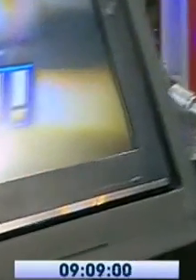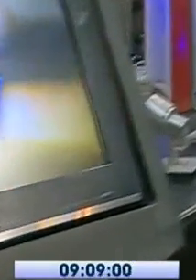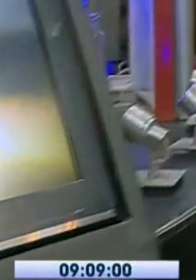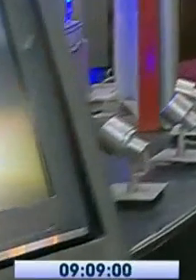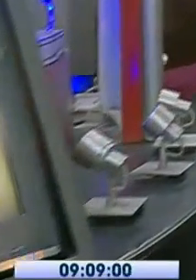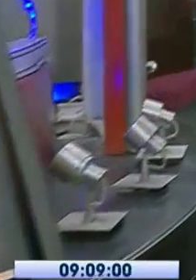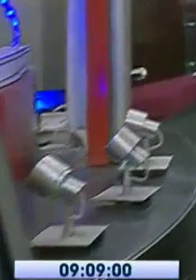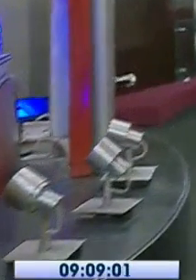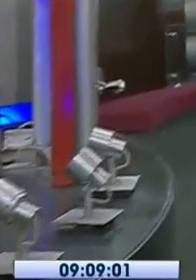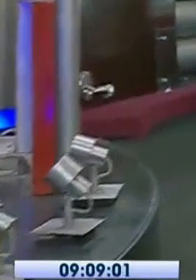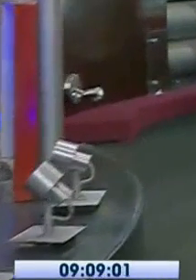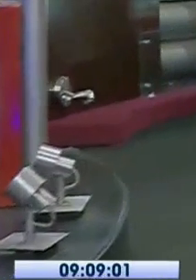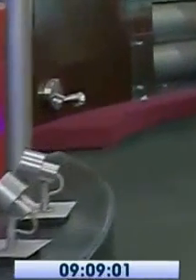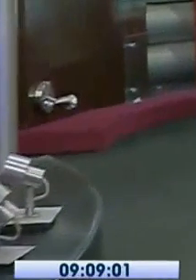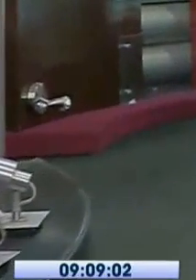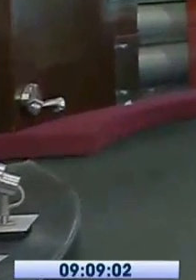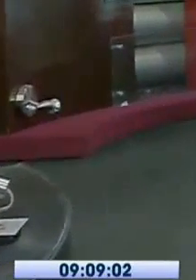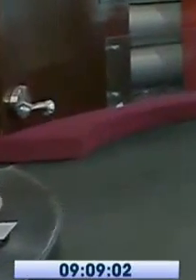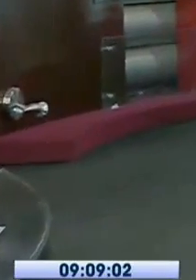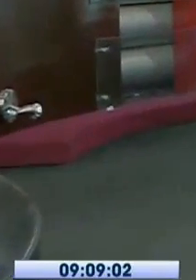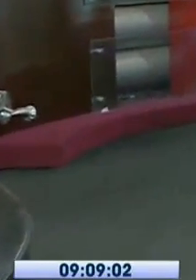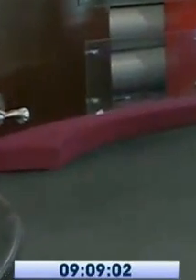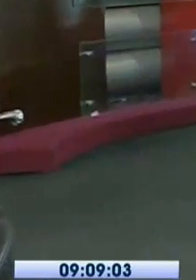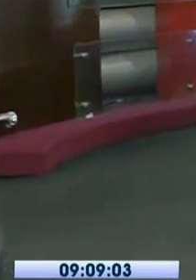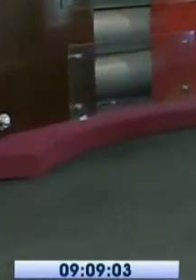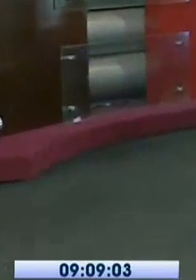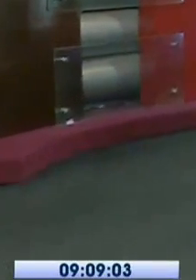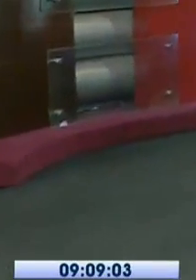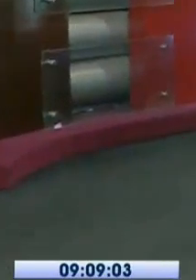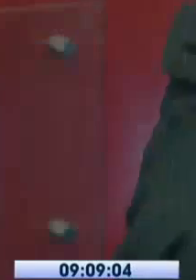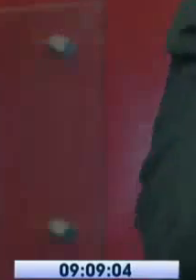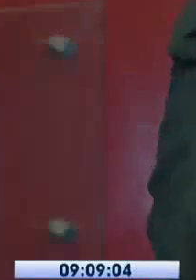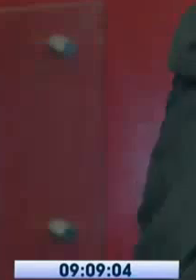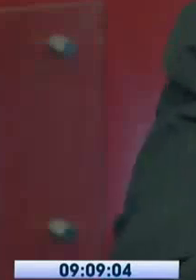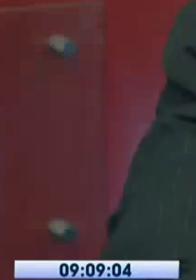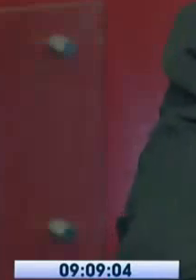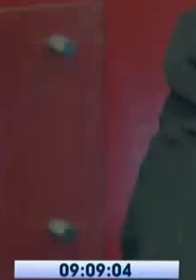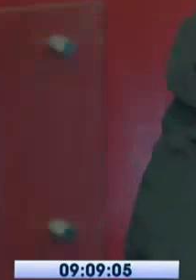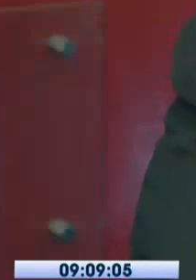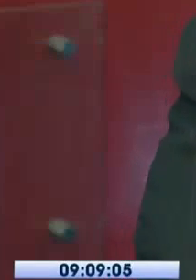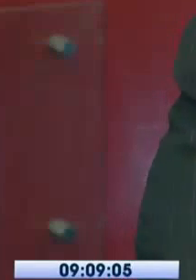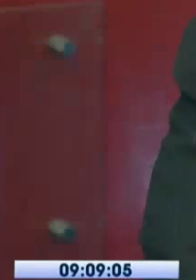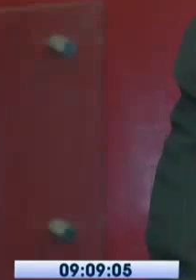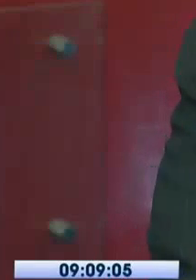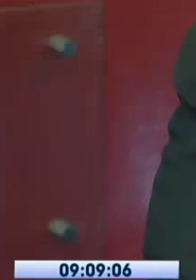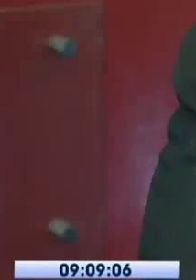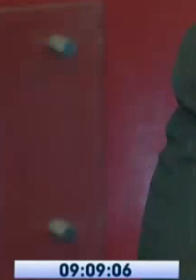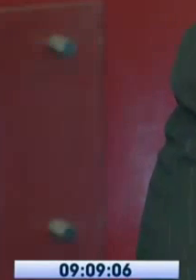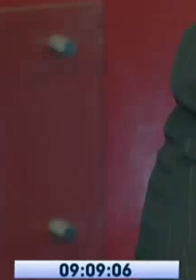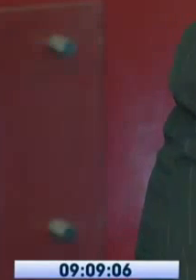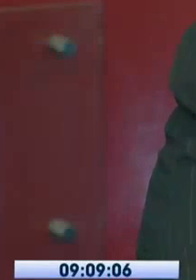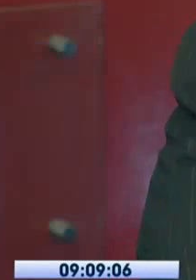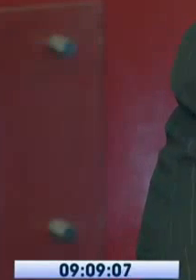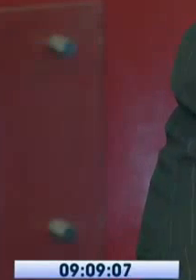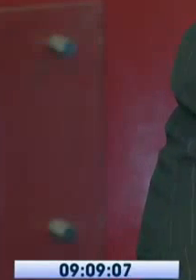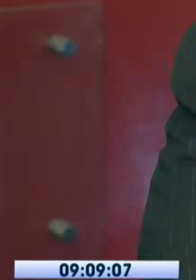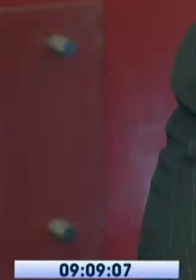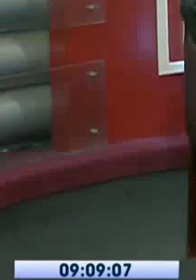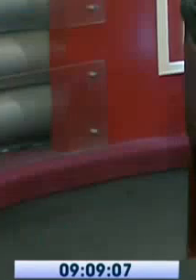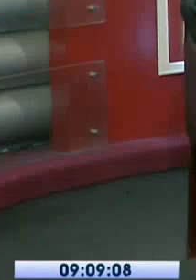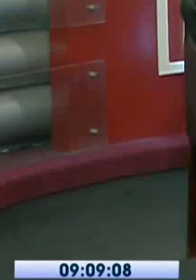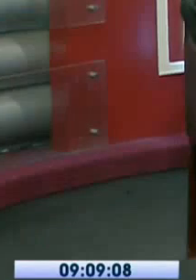En nuestros estudios, el licenciado Javier Torres. El licenciado Torres es autor de un programa de prevención de